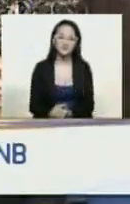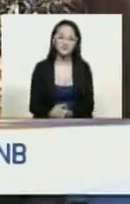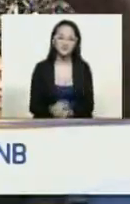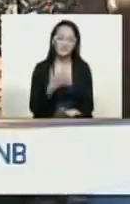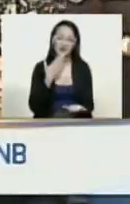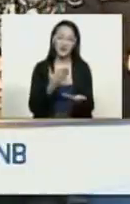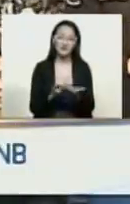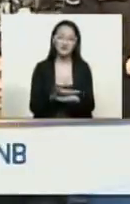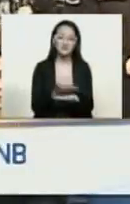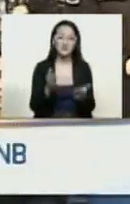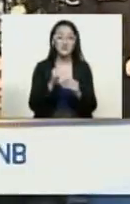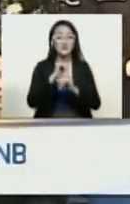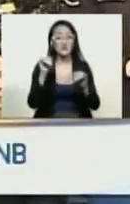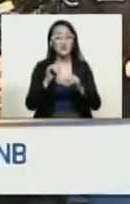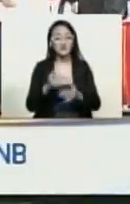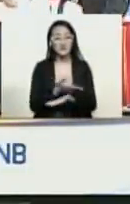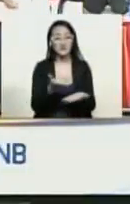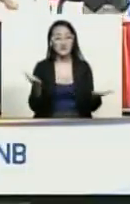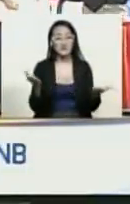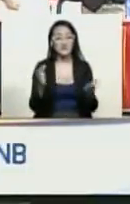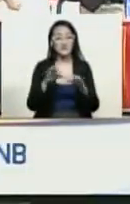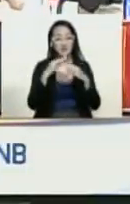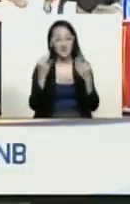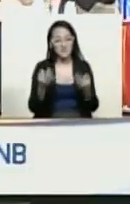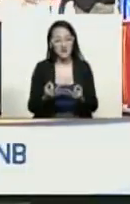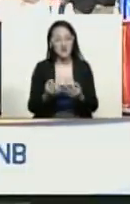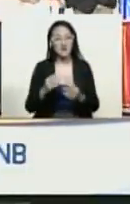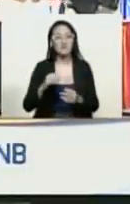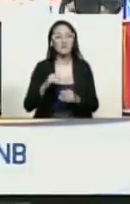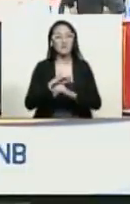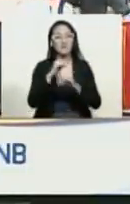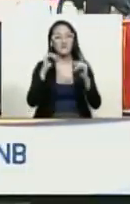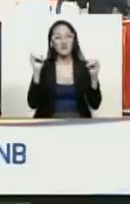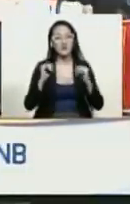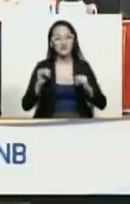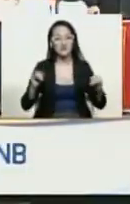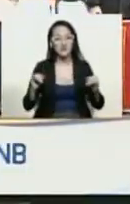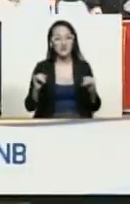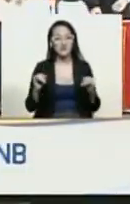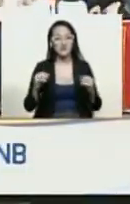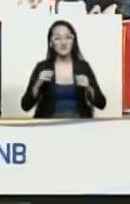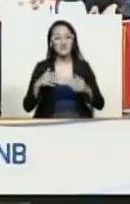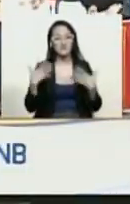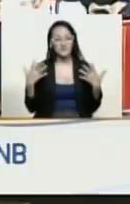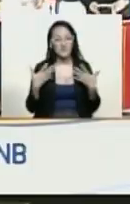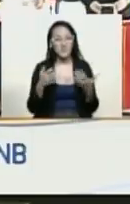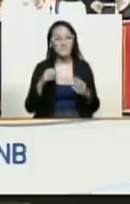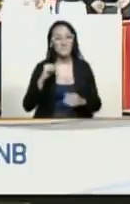Venceremos, gracias. Felicidades, familia. Felicidades, policía. Gracias.